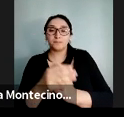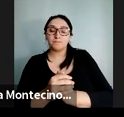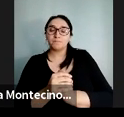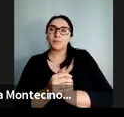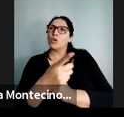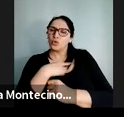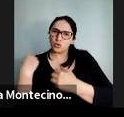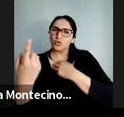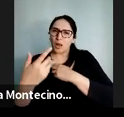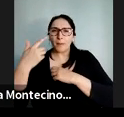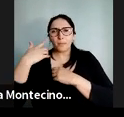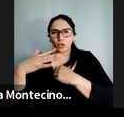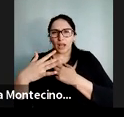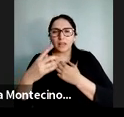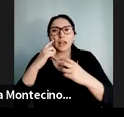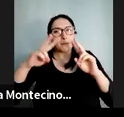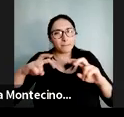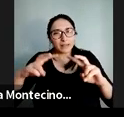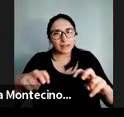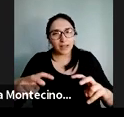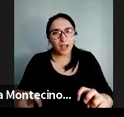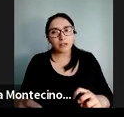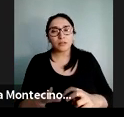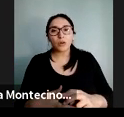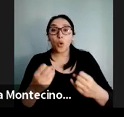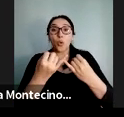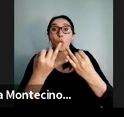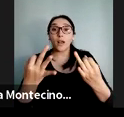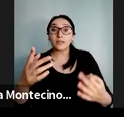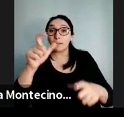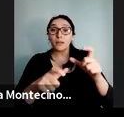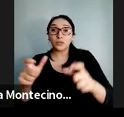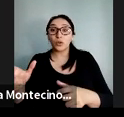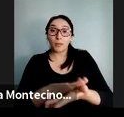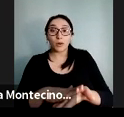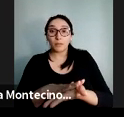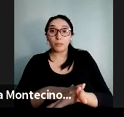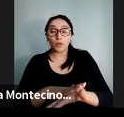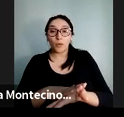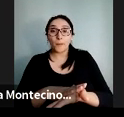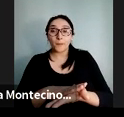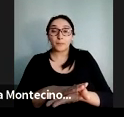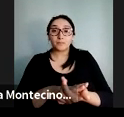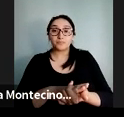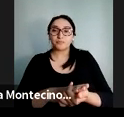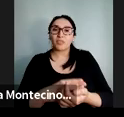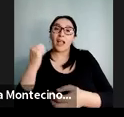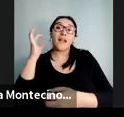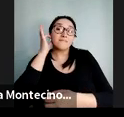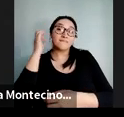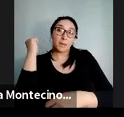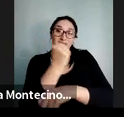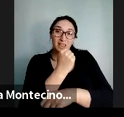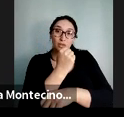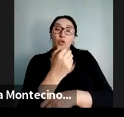es muy importante seguir investigando cuántas de las mujeres que, por ejemplo, fueron víctimas de femicidio o de femicidio